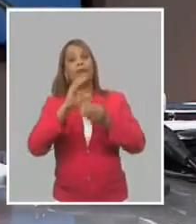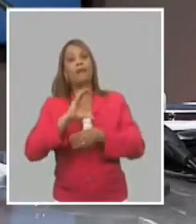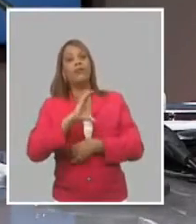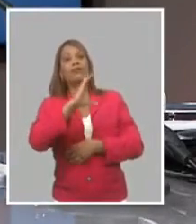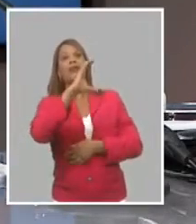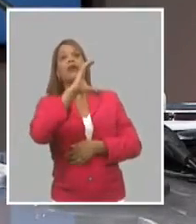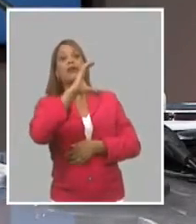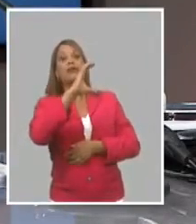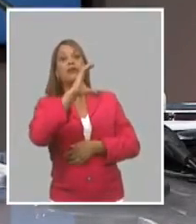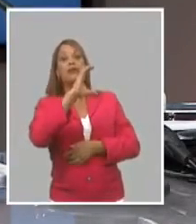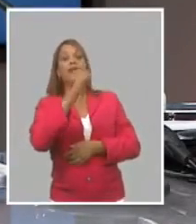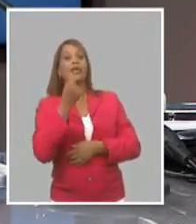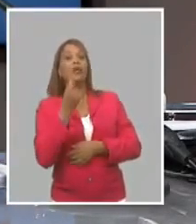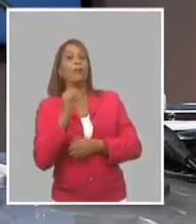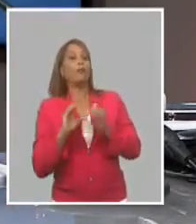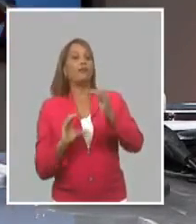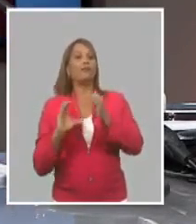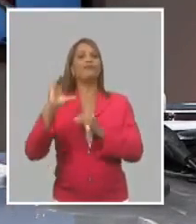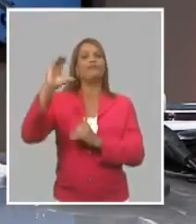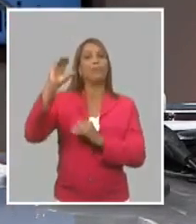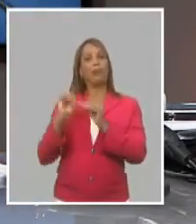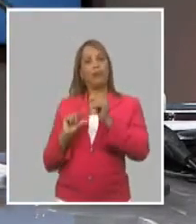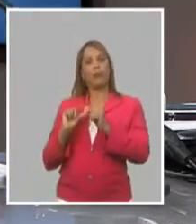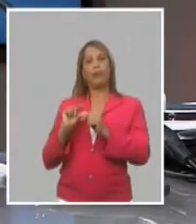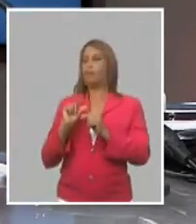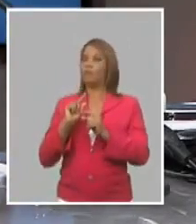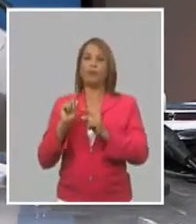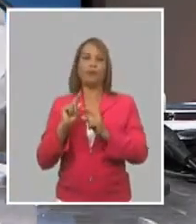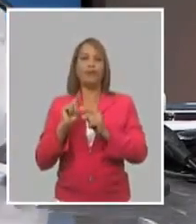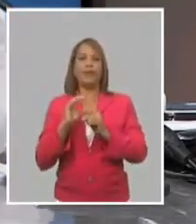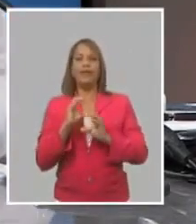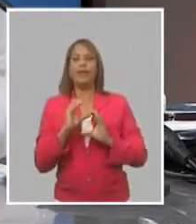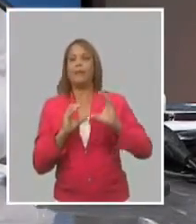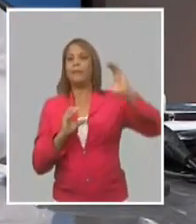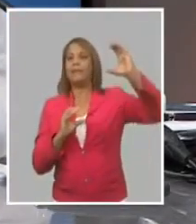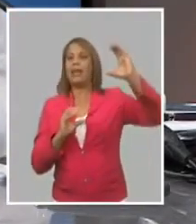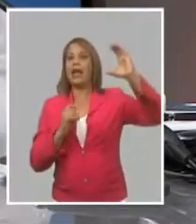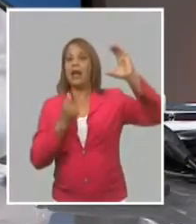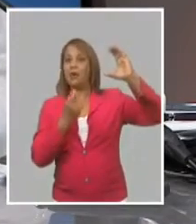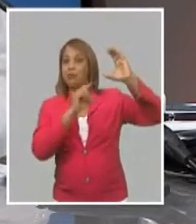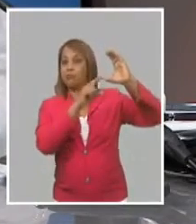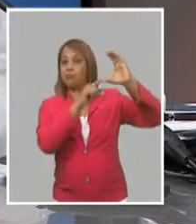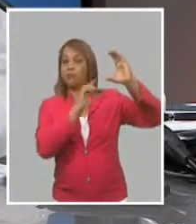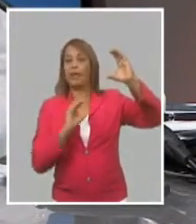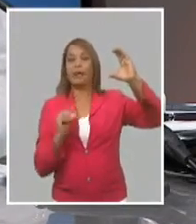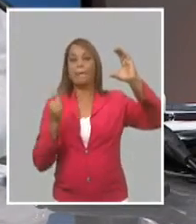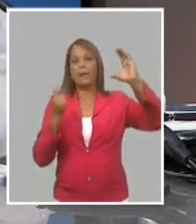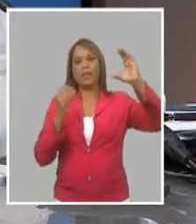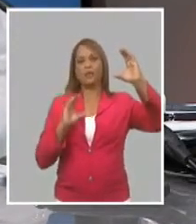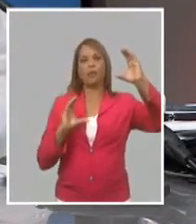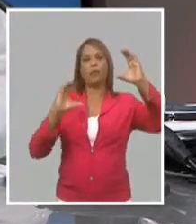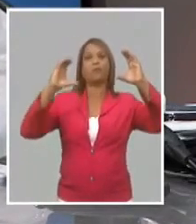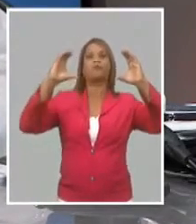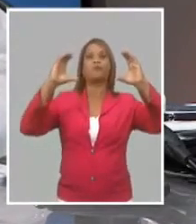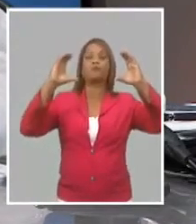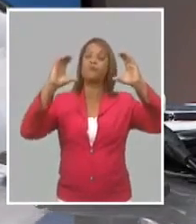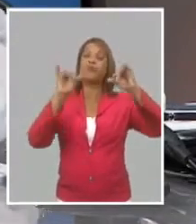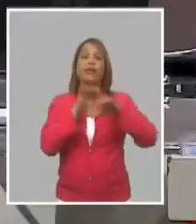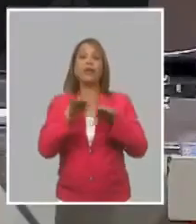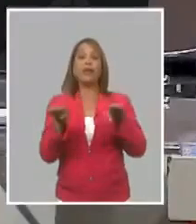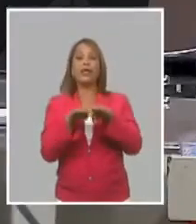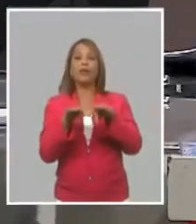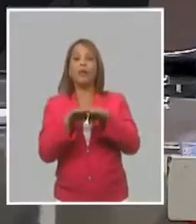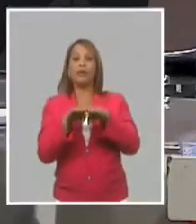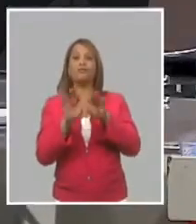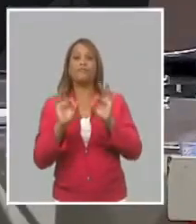dejar que los precios crezcan. Y el crecimiento de los precios, Randy, se llama inflación. Es uno